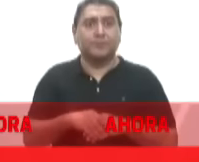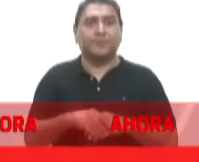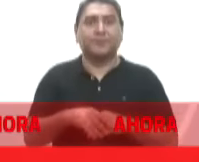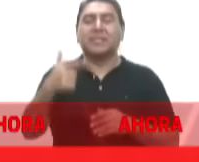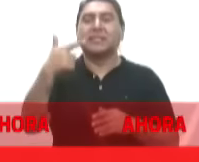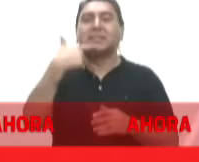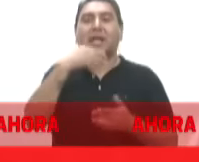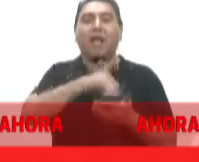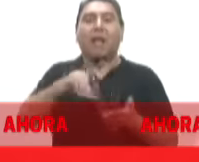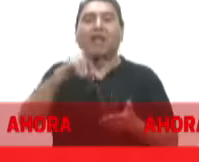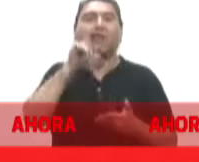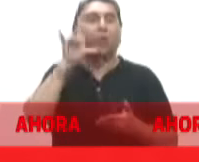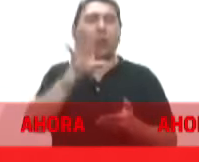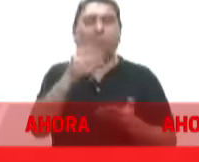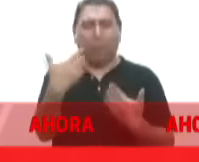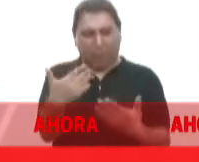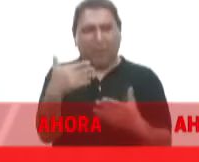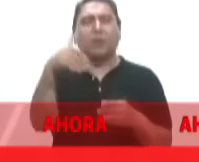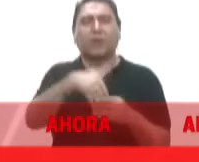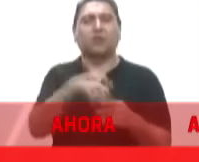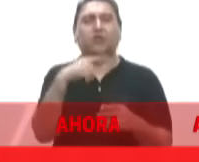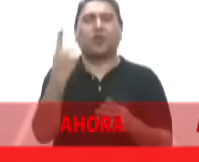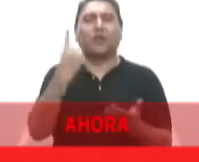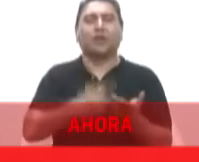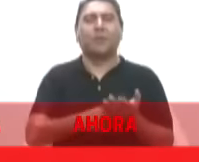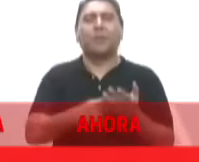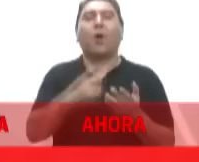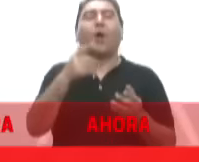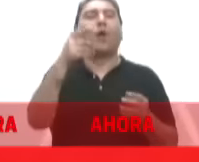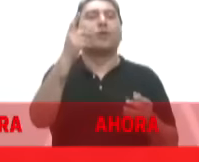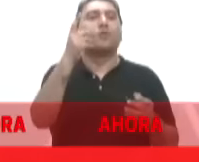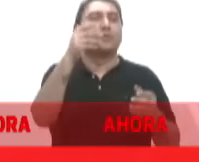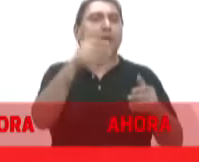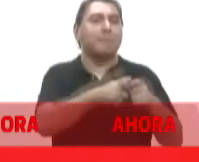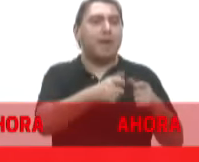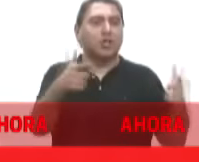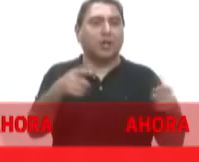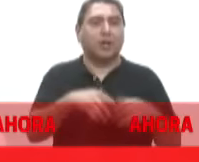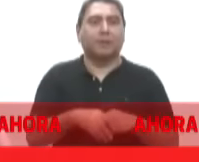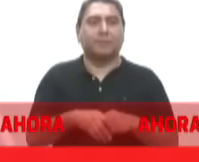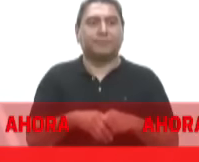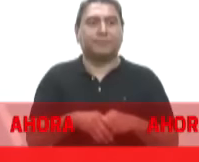Senadora Di Tullio, ¿puede votar? Estamos votando el dictamen de mayoría.